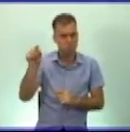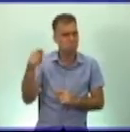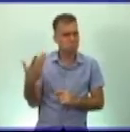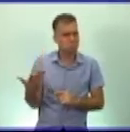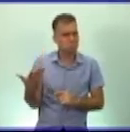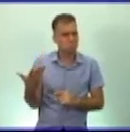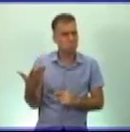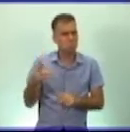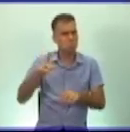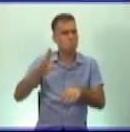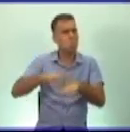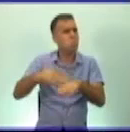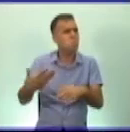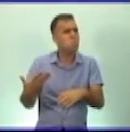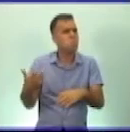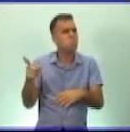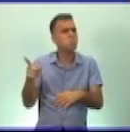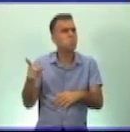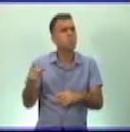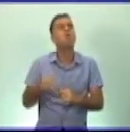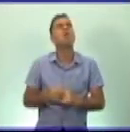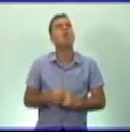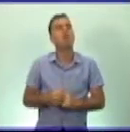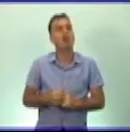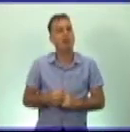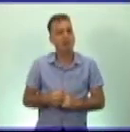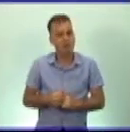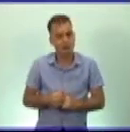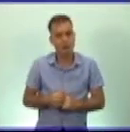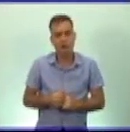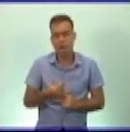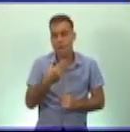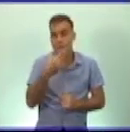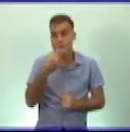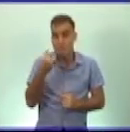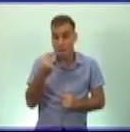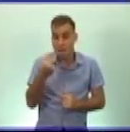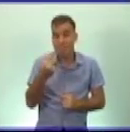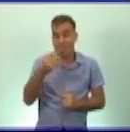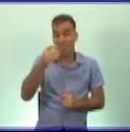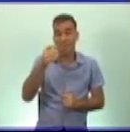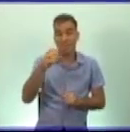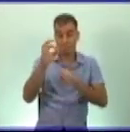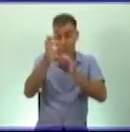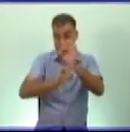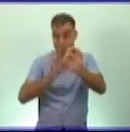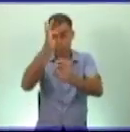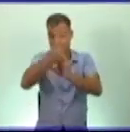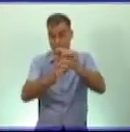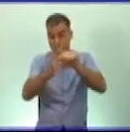qué está dado? Precisamente por la pérdida de electrones en el caso del aluminio